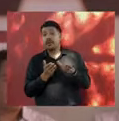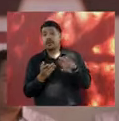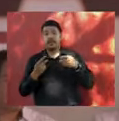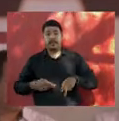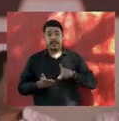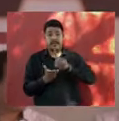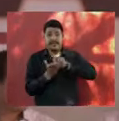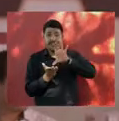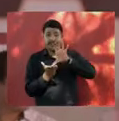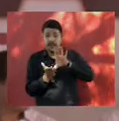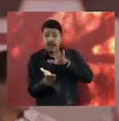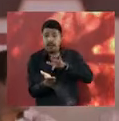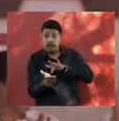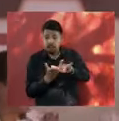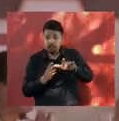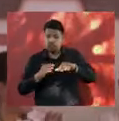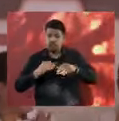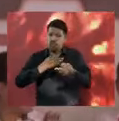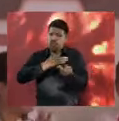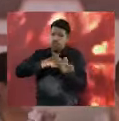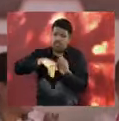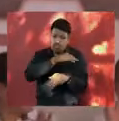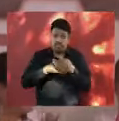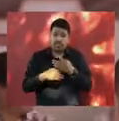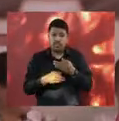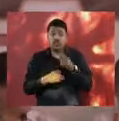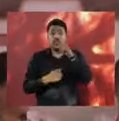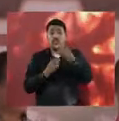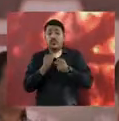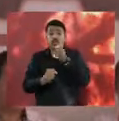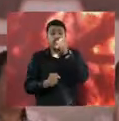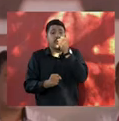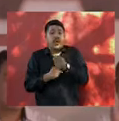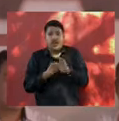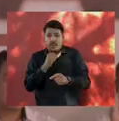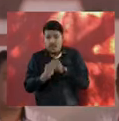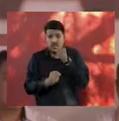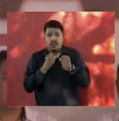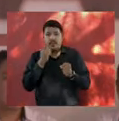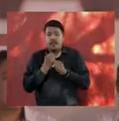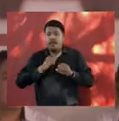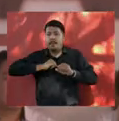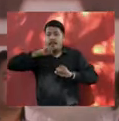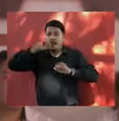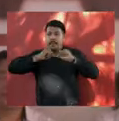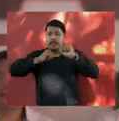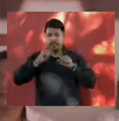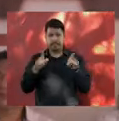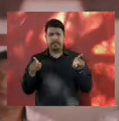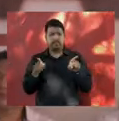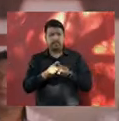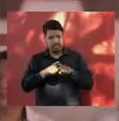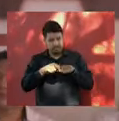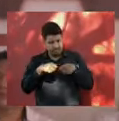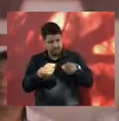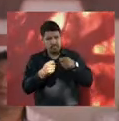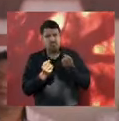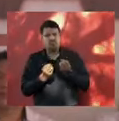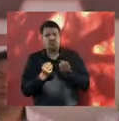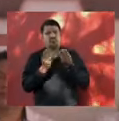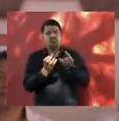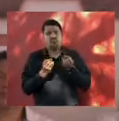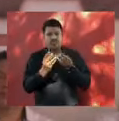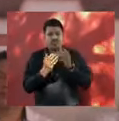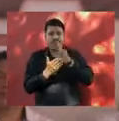con discapacidad y que cada año aumente por encima de la inflación. El programa